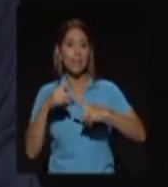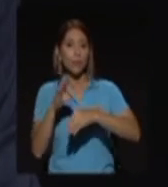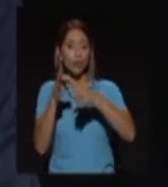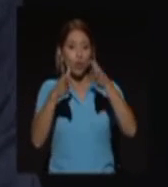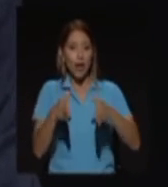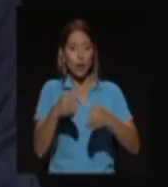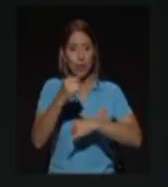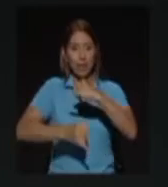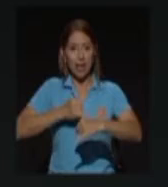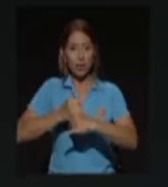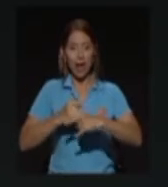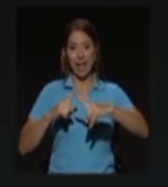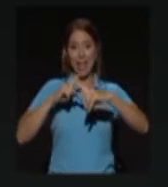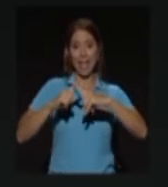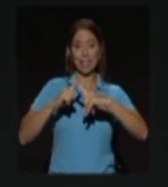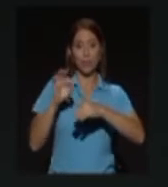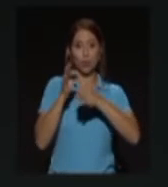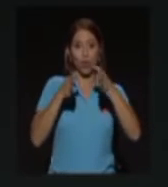al exfuncionario local,